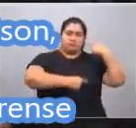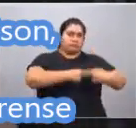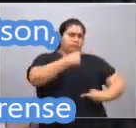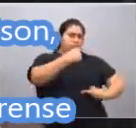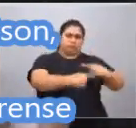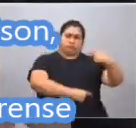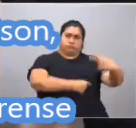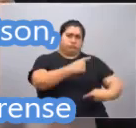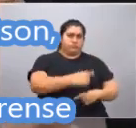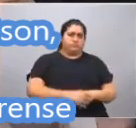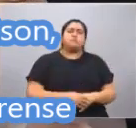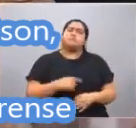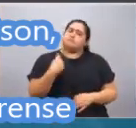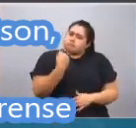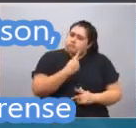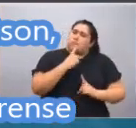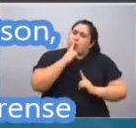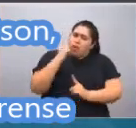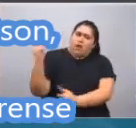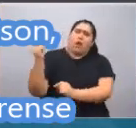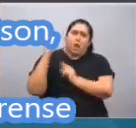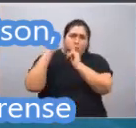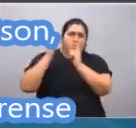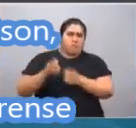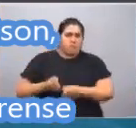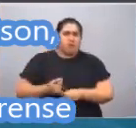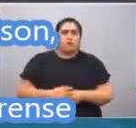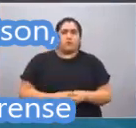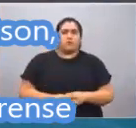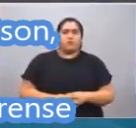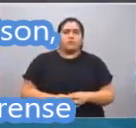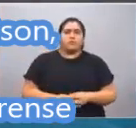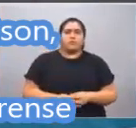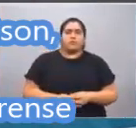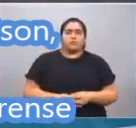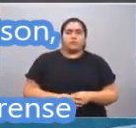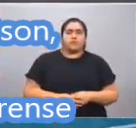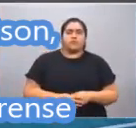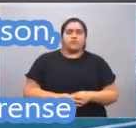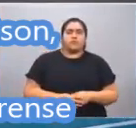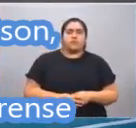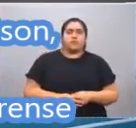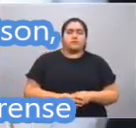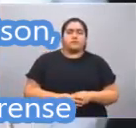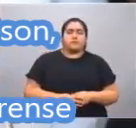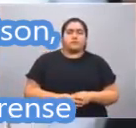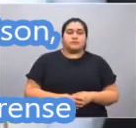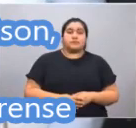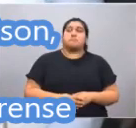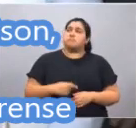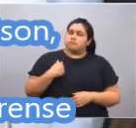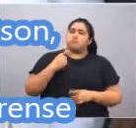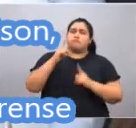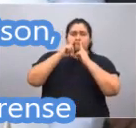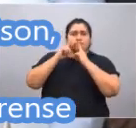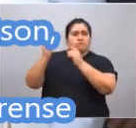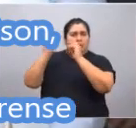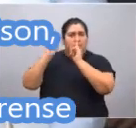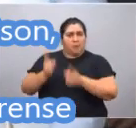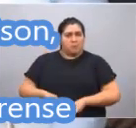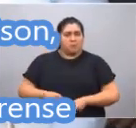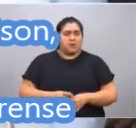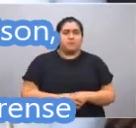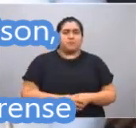Y hemos reclamado también y hemos reclamado